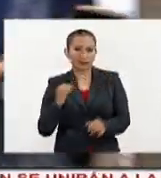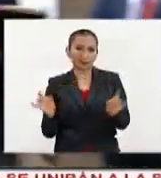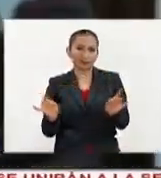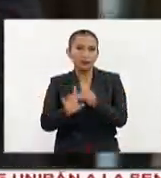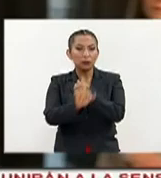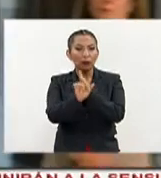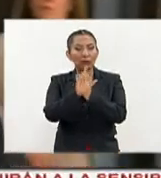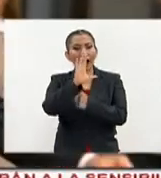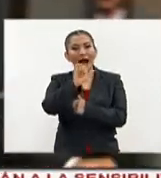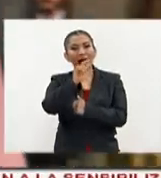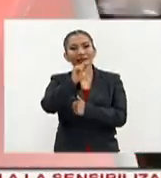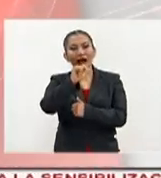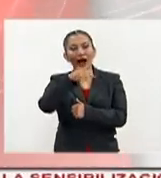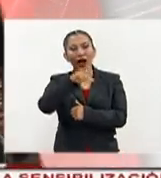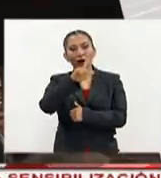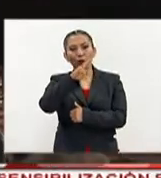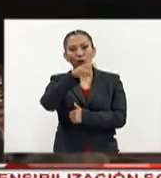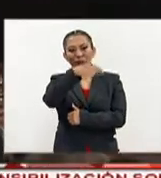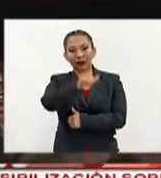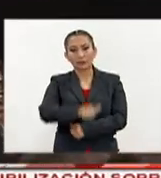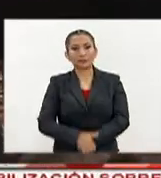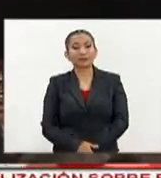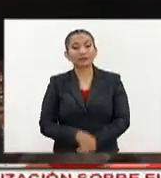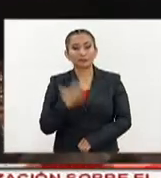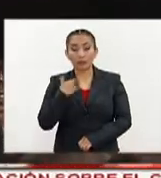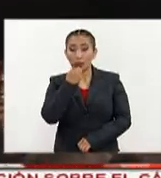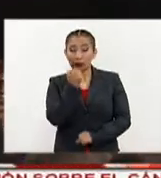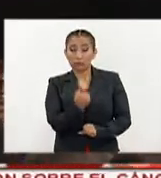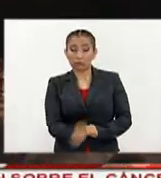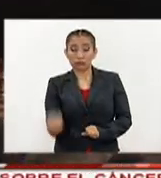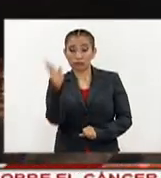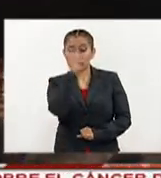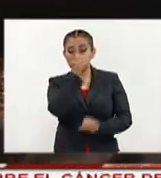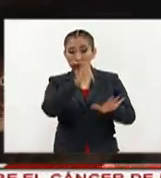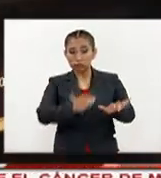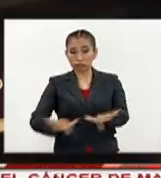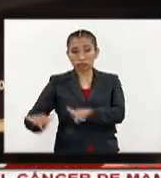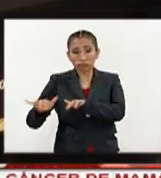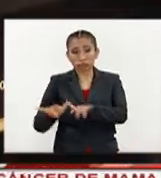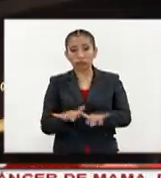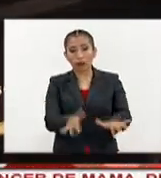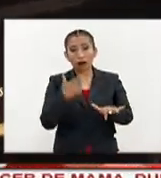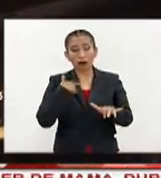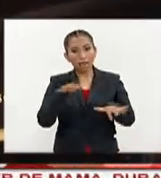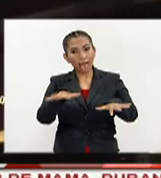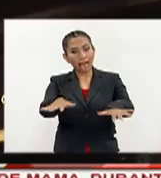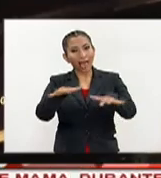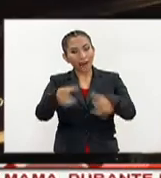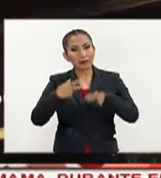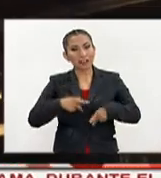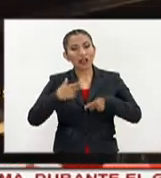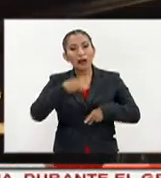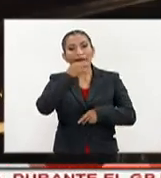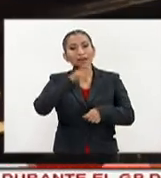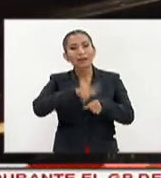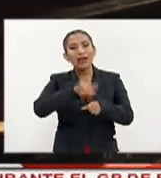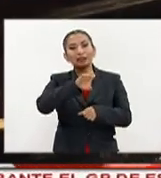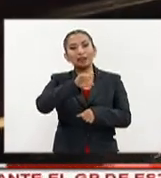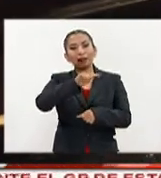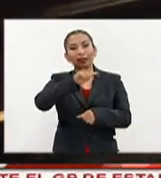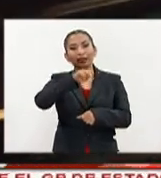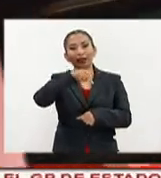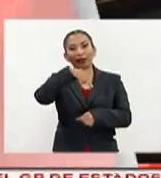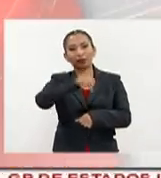situación en Cataluña. El aclamado pianista ruso Alexei Volodín cautivó al público en el Festival